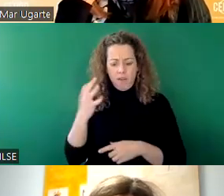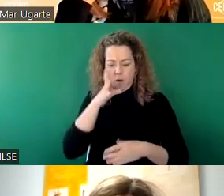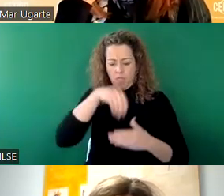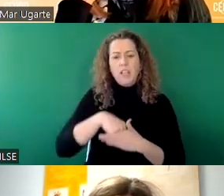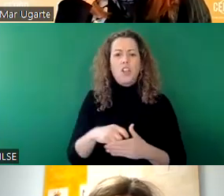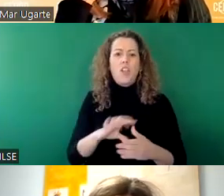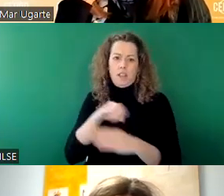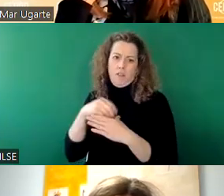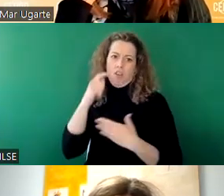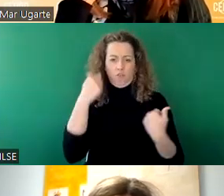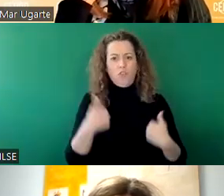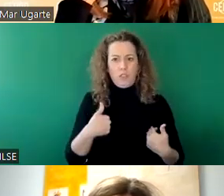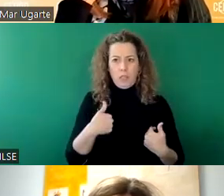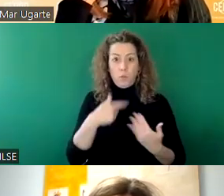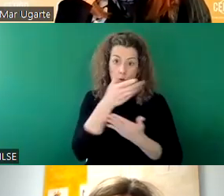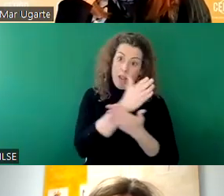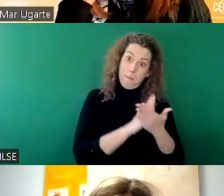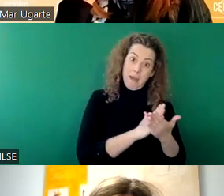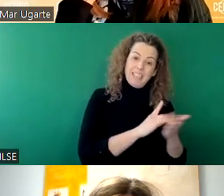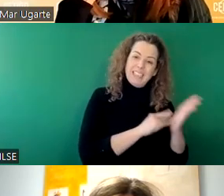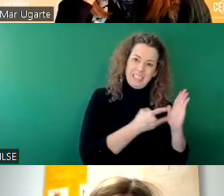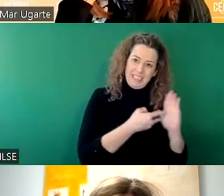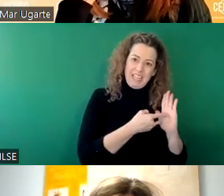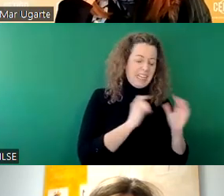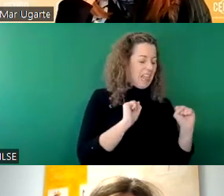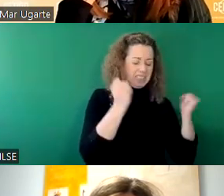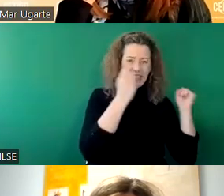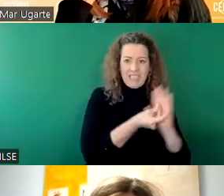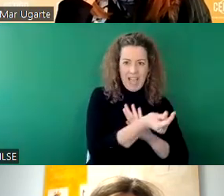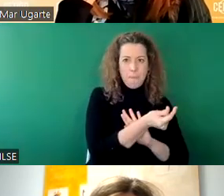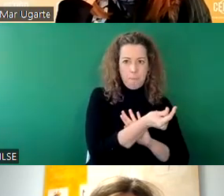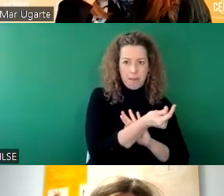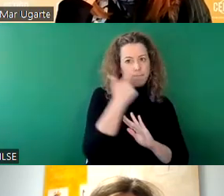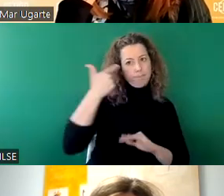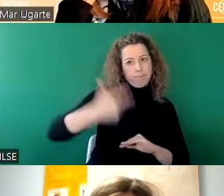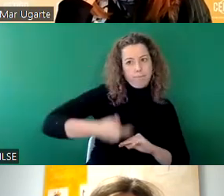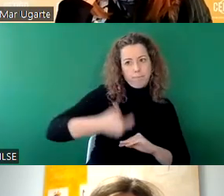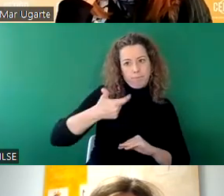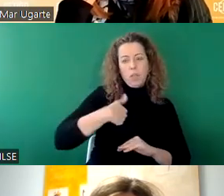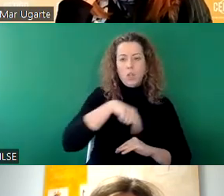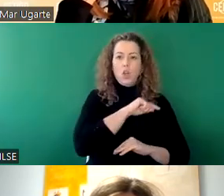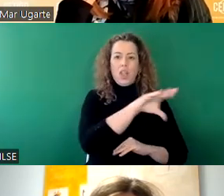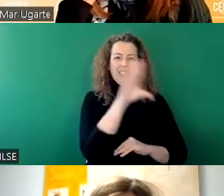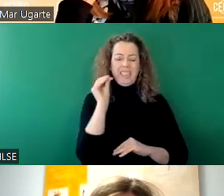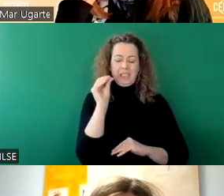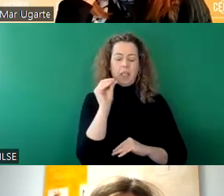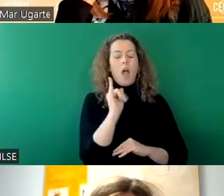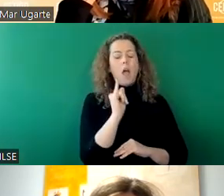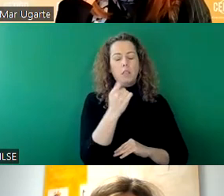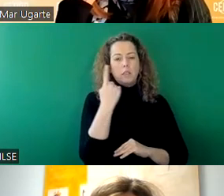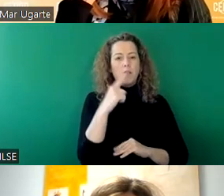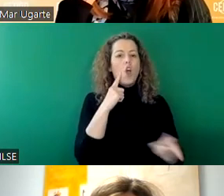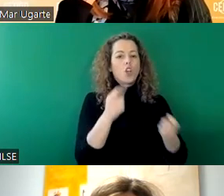físicas. Por un lado, tenemos las técnicas de escape. Es fundamental que tengamos disponibles técnicas de escape